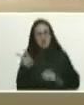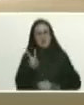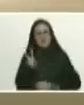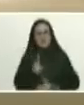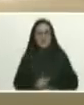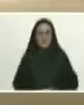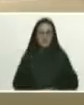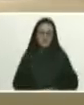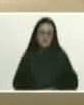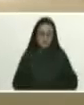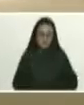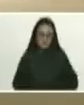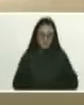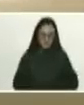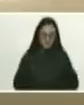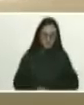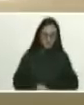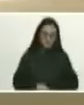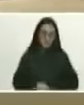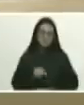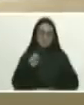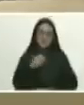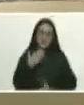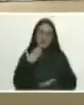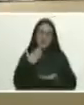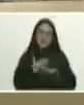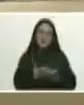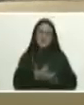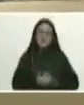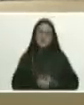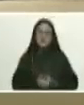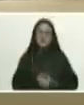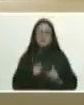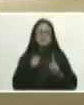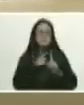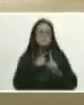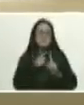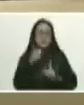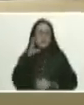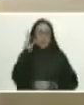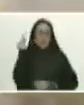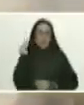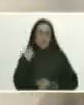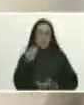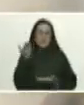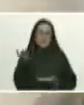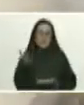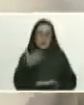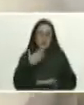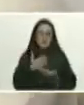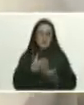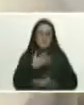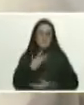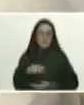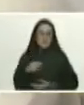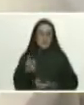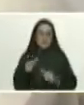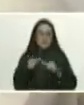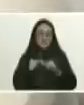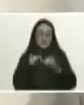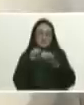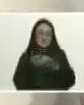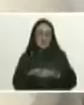experiencia. Bueno, agradecido, presidente, primeramente a Dios y a usted para seguir con el